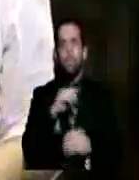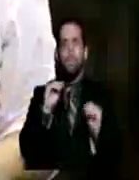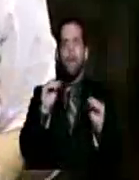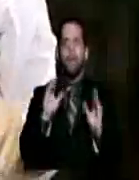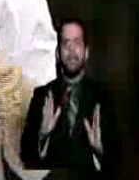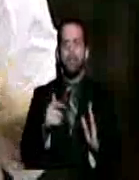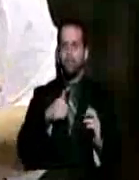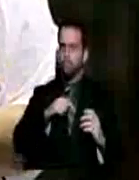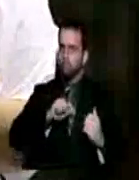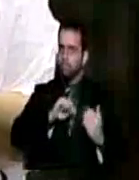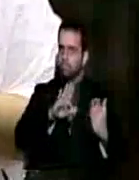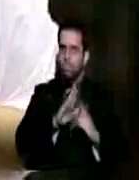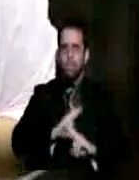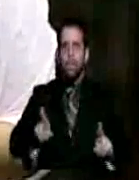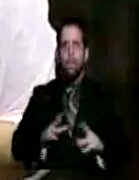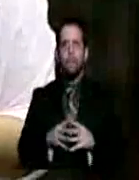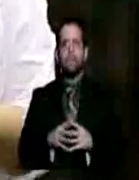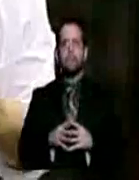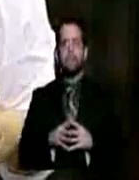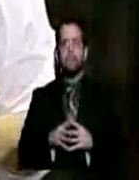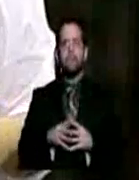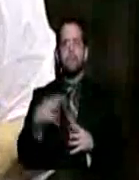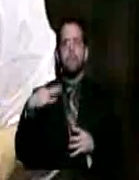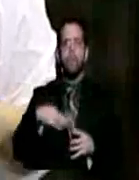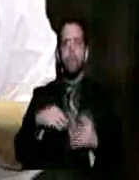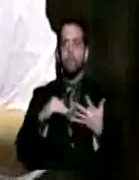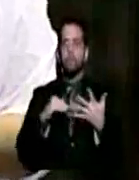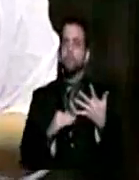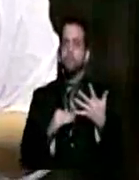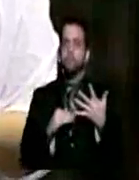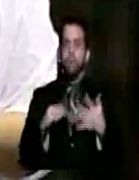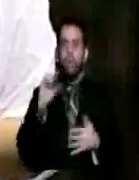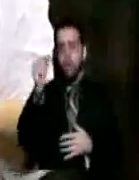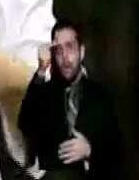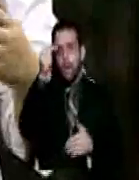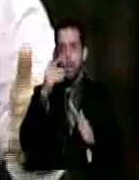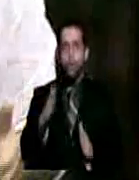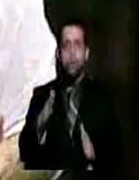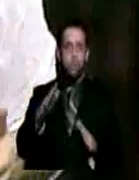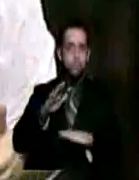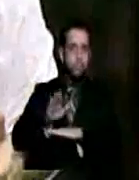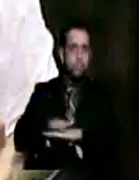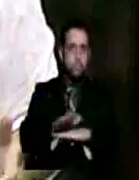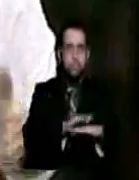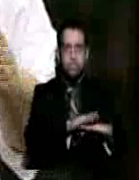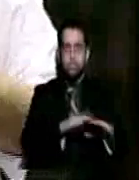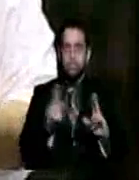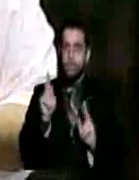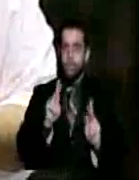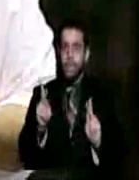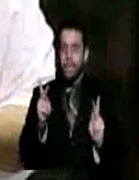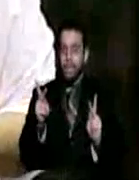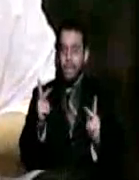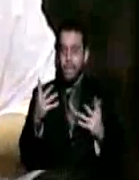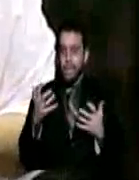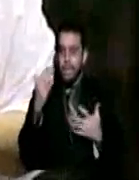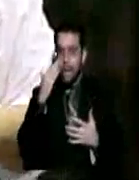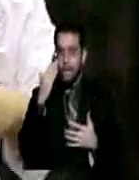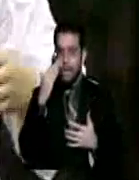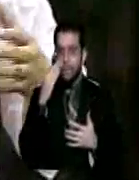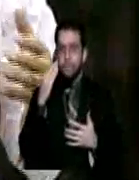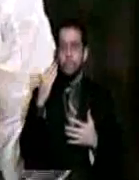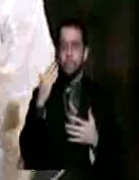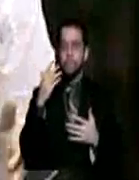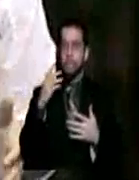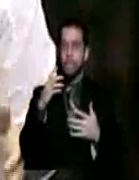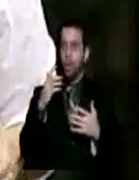la degradación de los bonos a nivel especulativo, el gobernador hizo un llamado para aquellos quienes quieren saber de inmediato los efectos que tendría